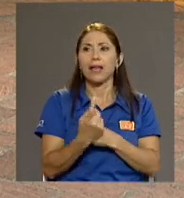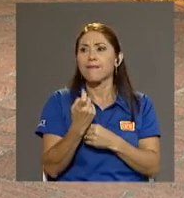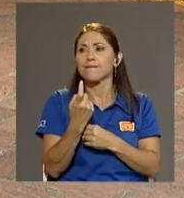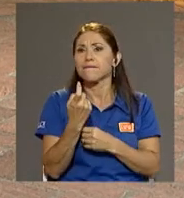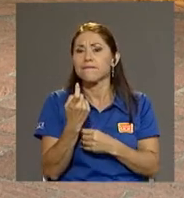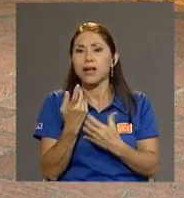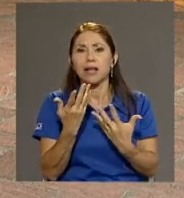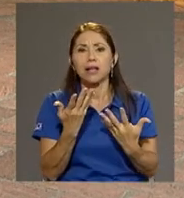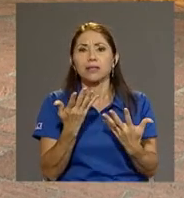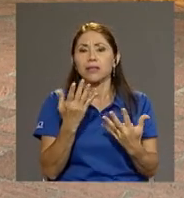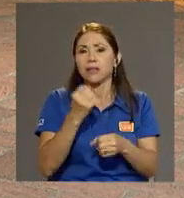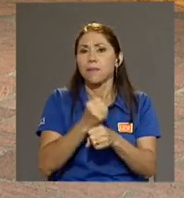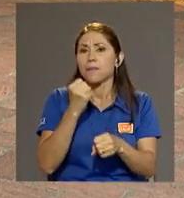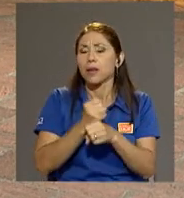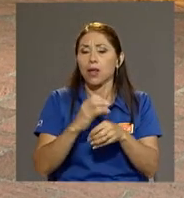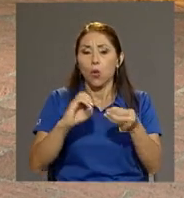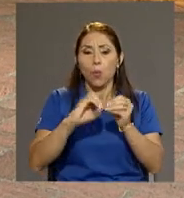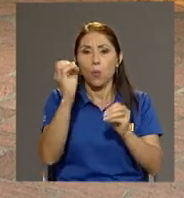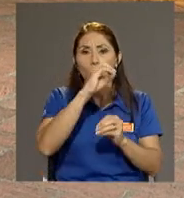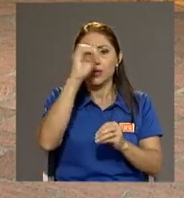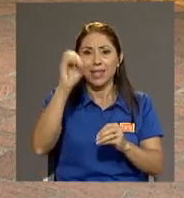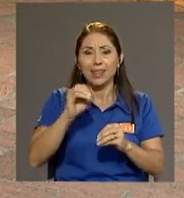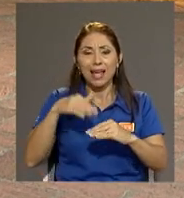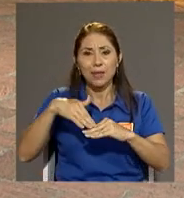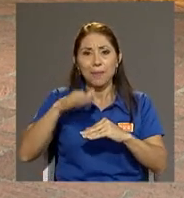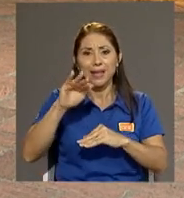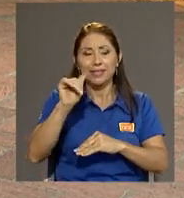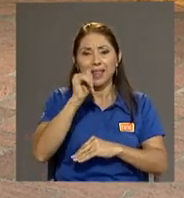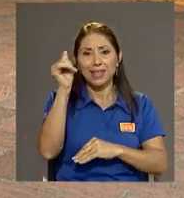de más del 10%,